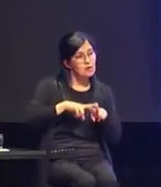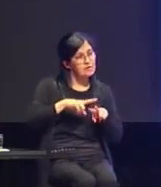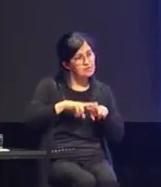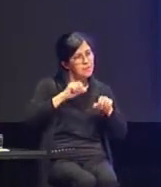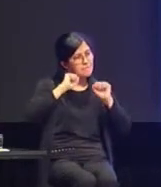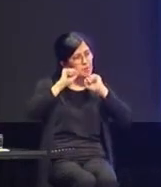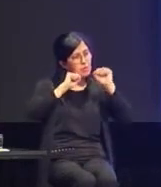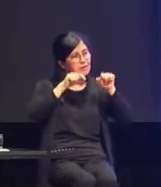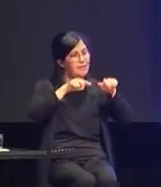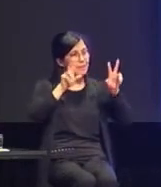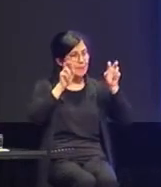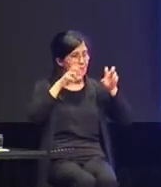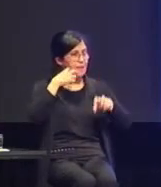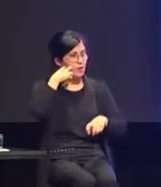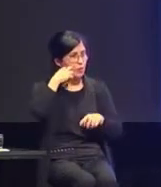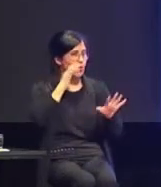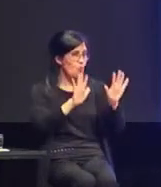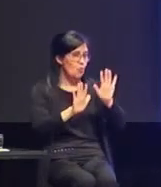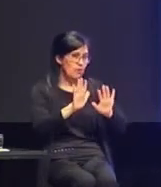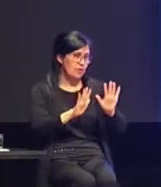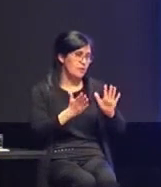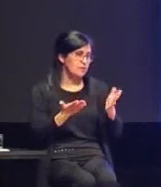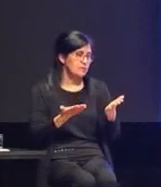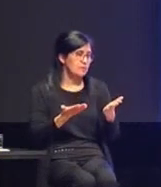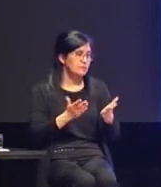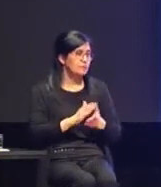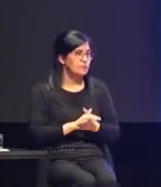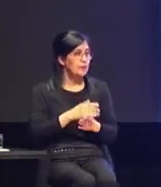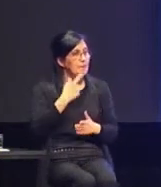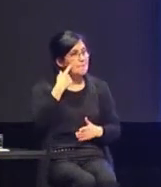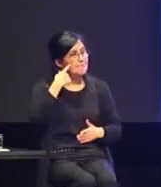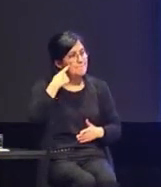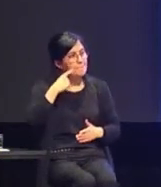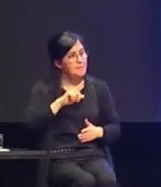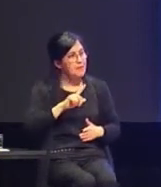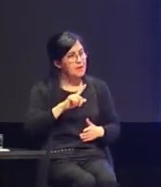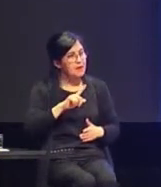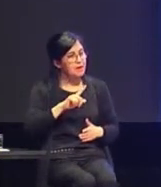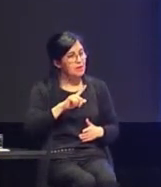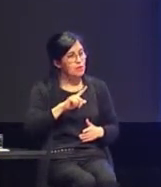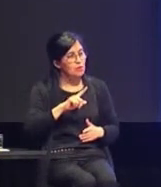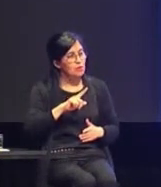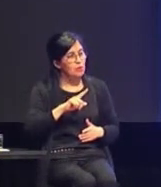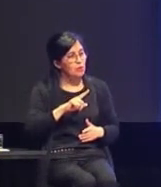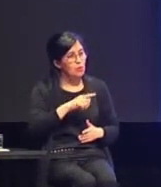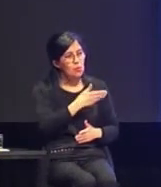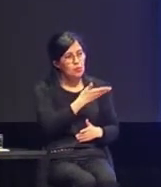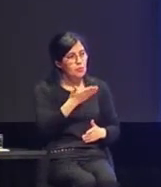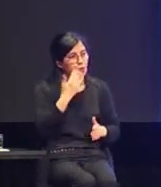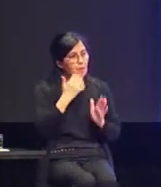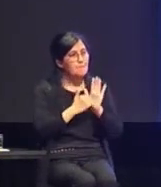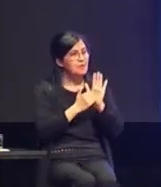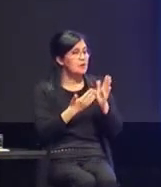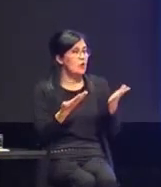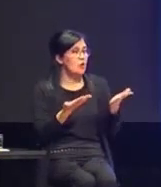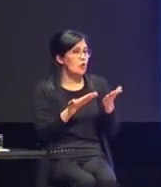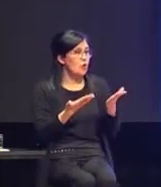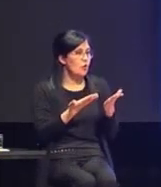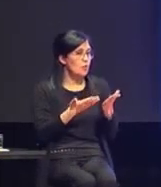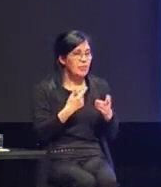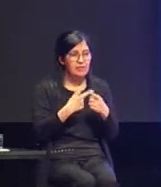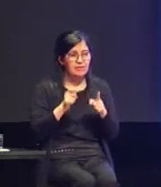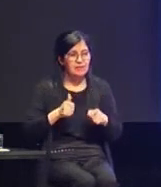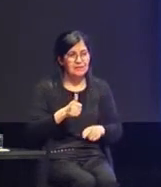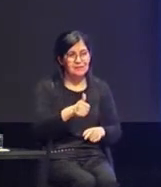de humanización del cuidado, pero muéstranme algún número cómo las subdirecciones o las direcciones